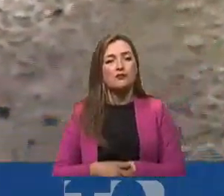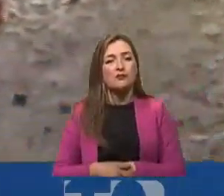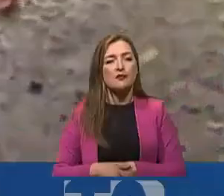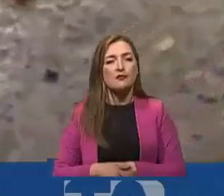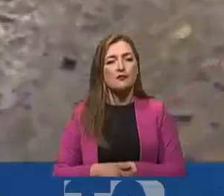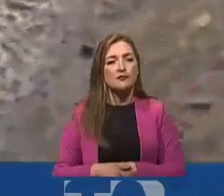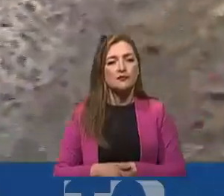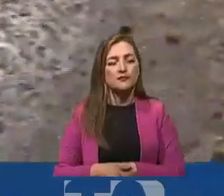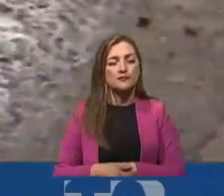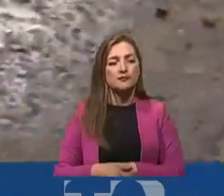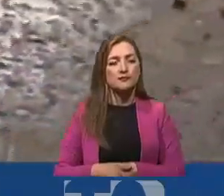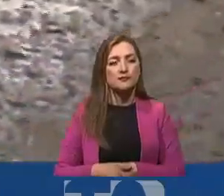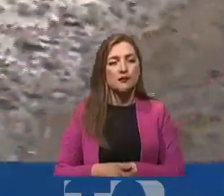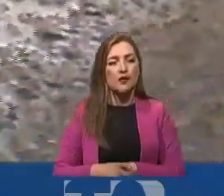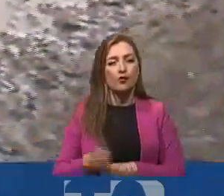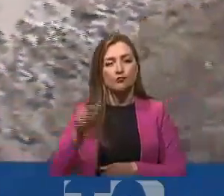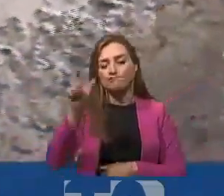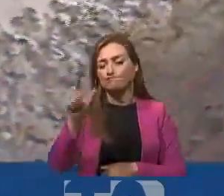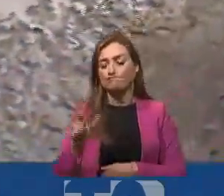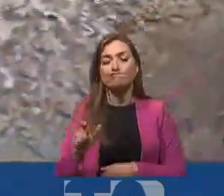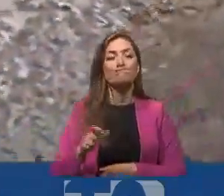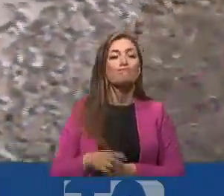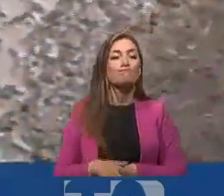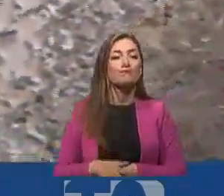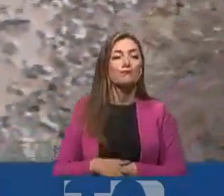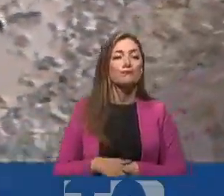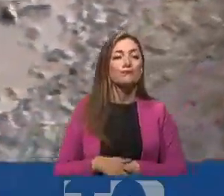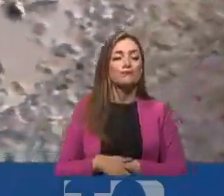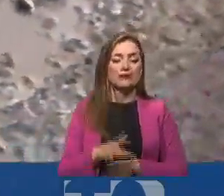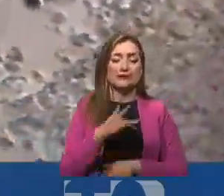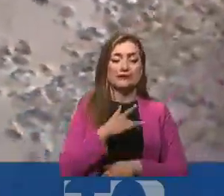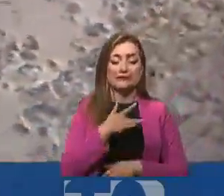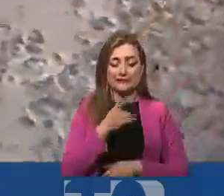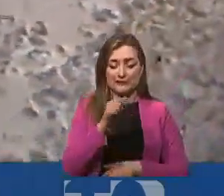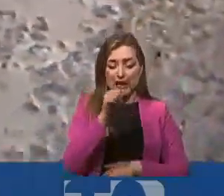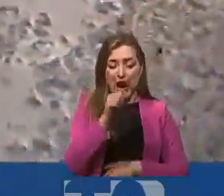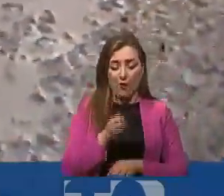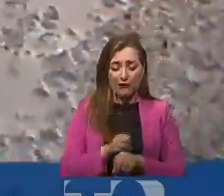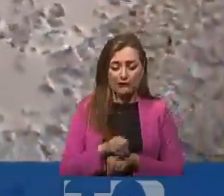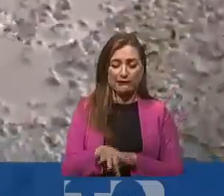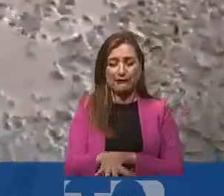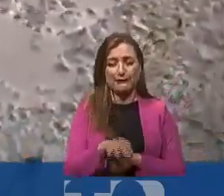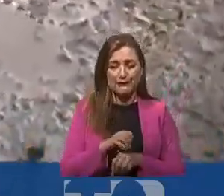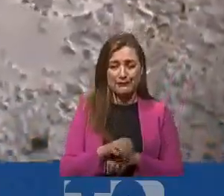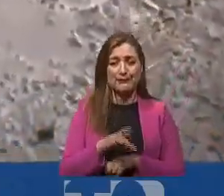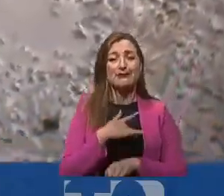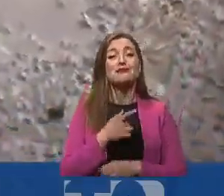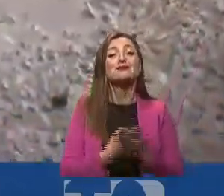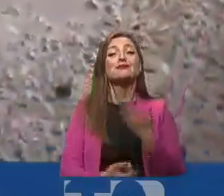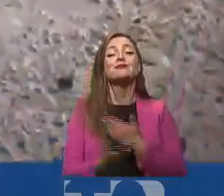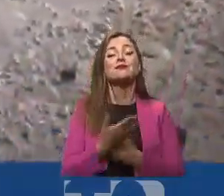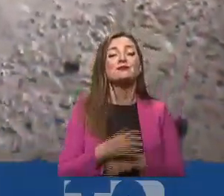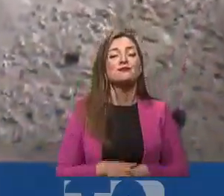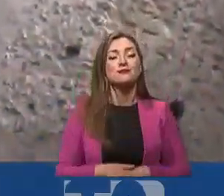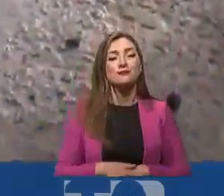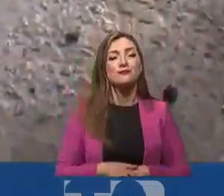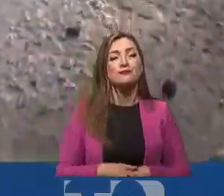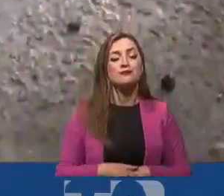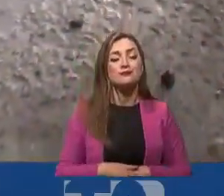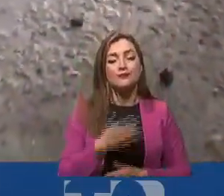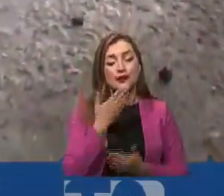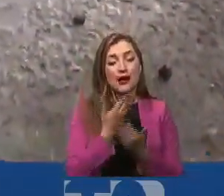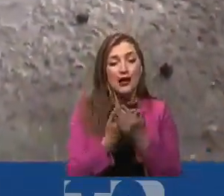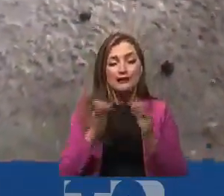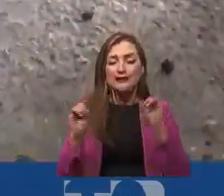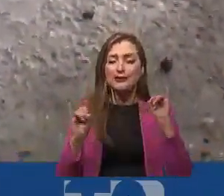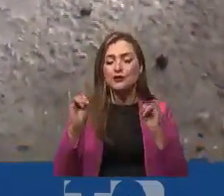todos. Uh-huh. Vamos a hablar con otro de los vecinos. Vecino, ¿usted qué siente al ver cómo se está desperdiciando toda esta cantidad de agua? Muchas gracias, señorita